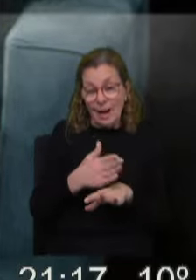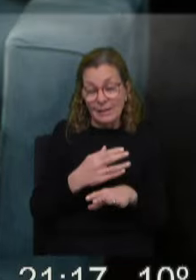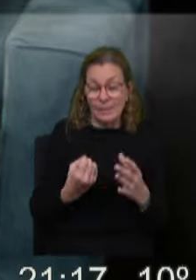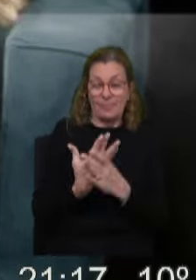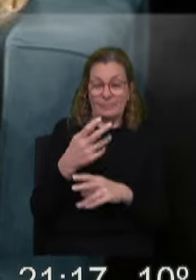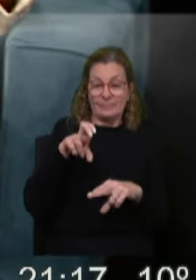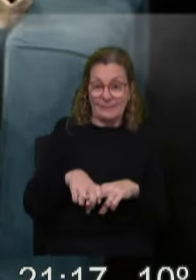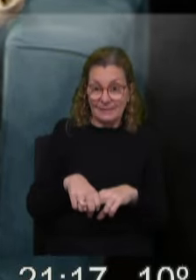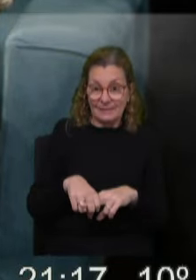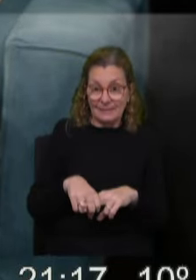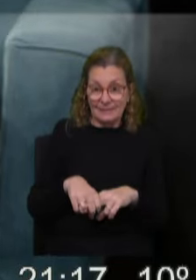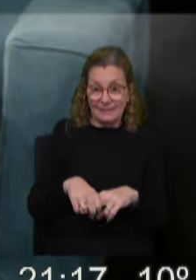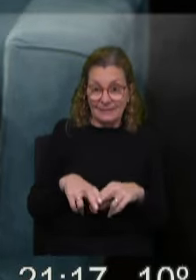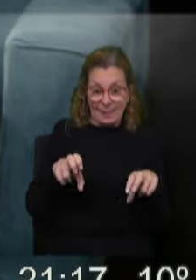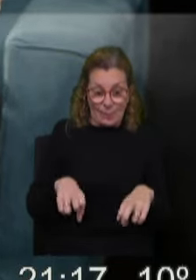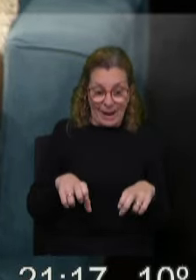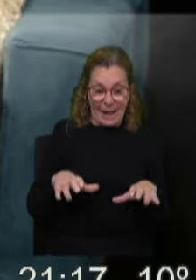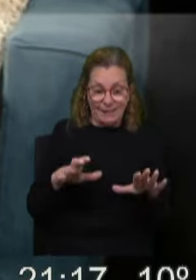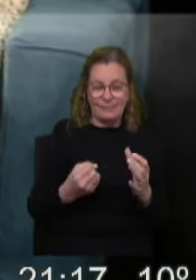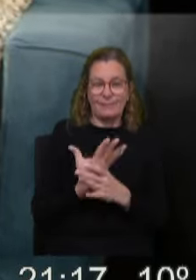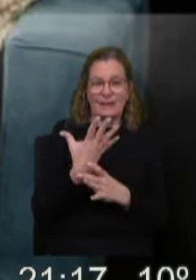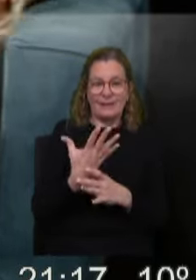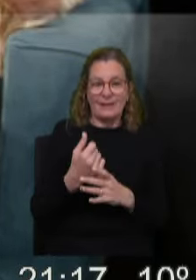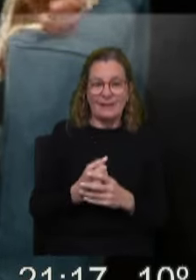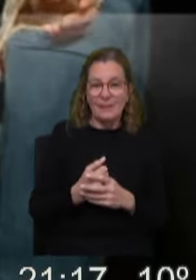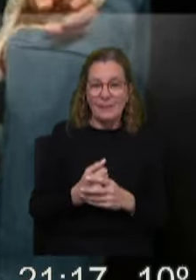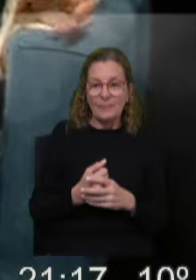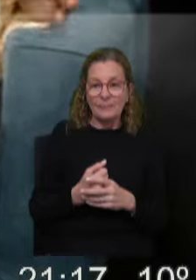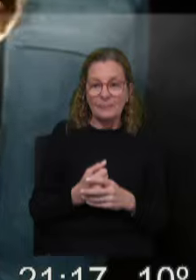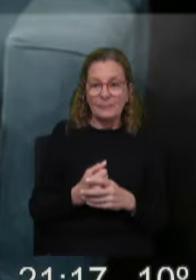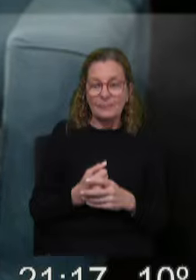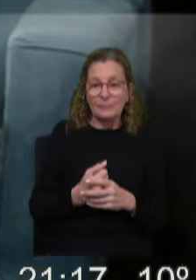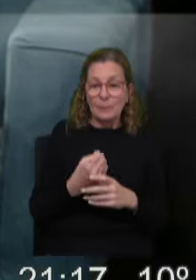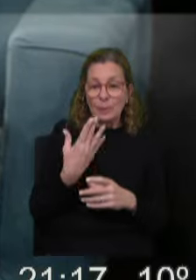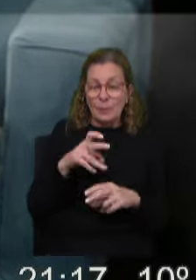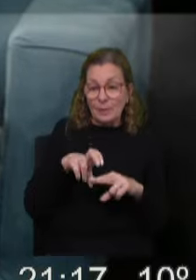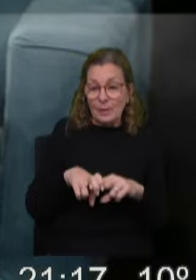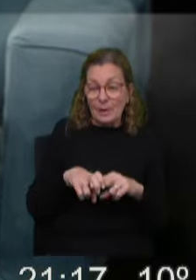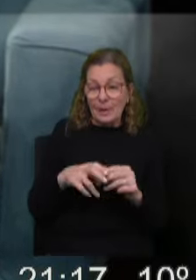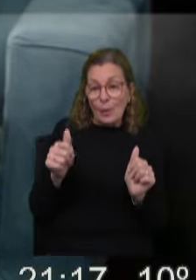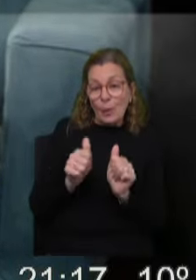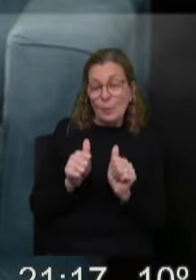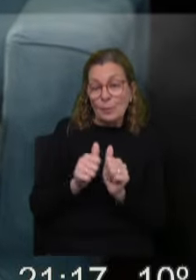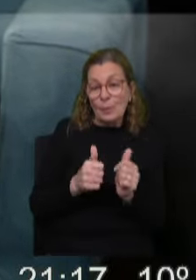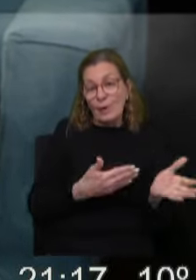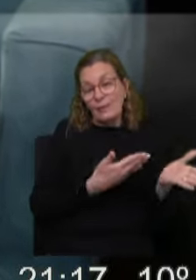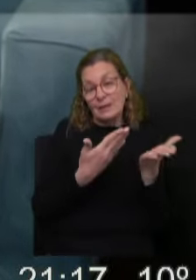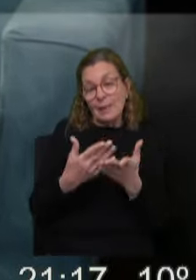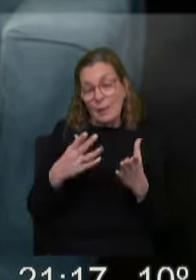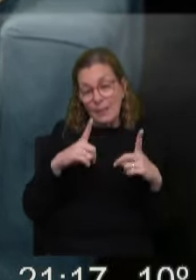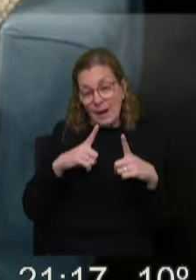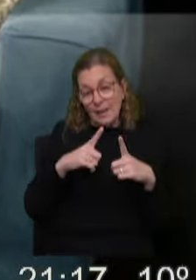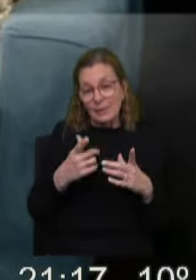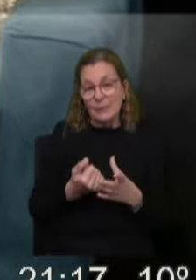magia. Por arte de magia estamos acá. ¿Qué pasó? No, no. Bueno, estamos acá y ya estamos con nuestro invitado que lo estábamos